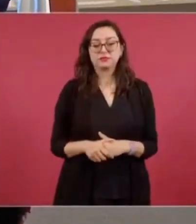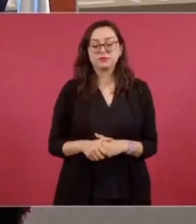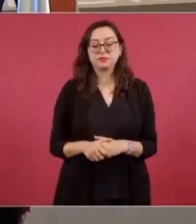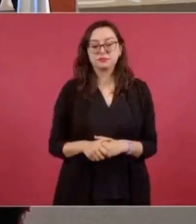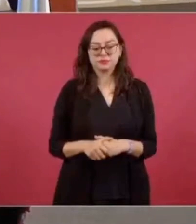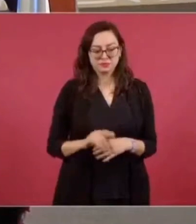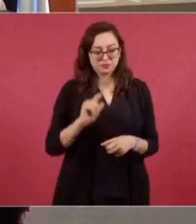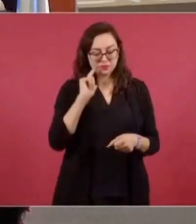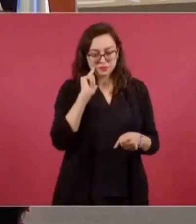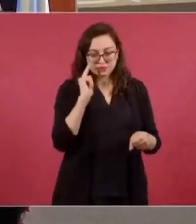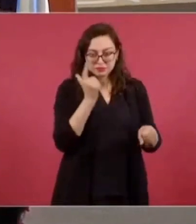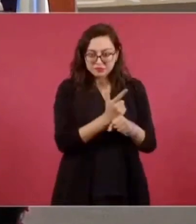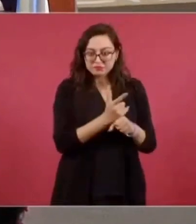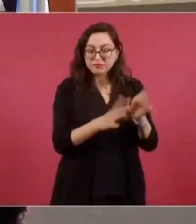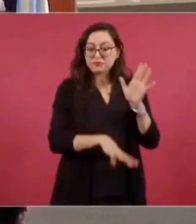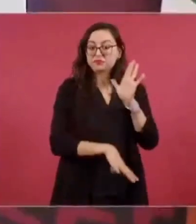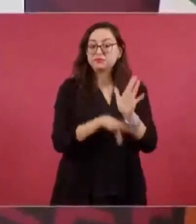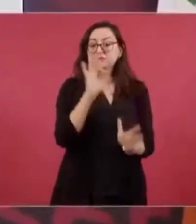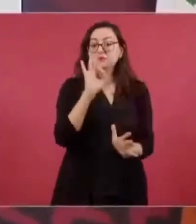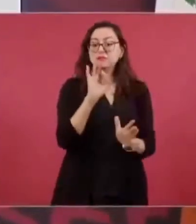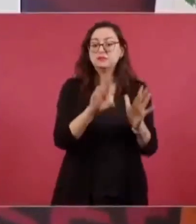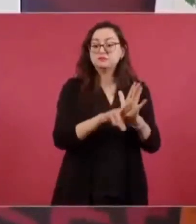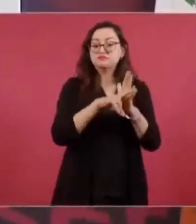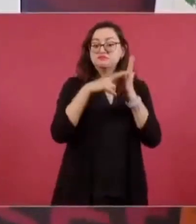Y van a encontrar